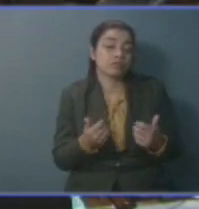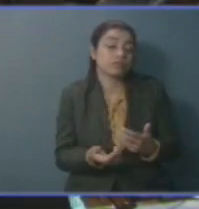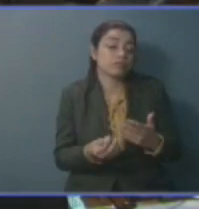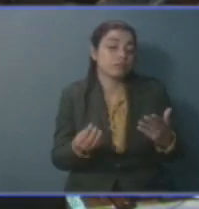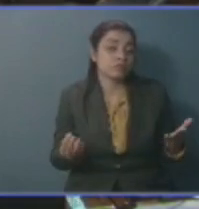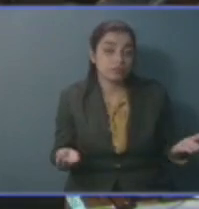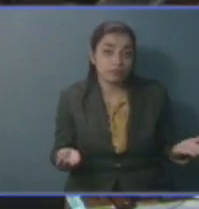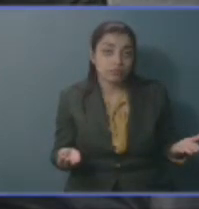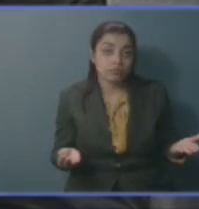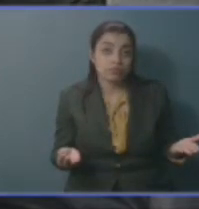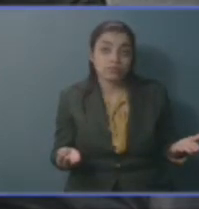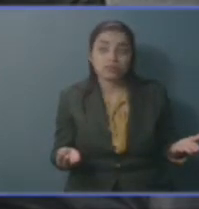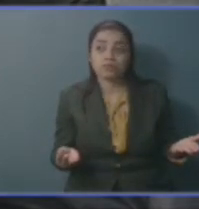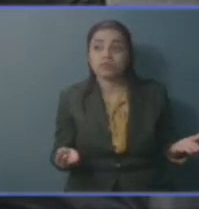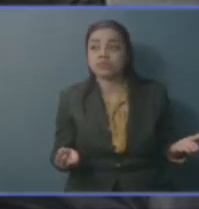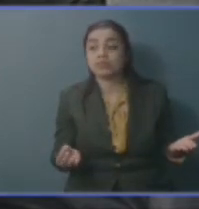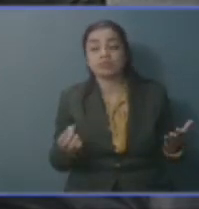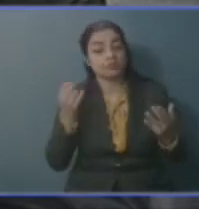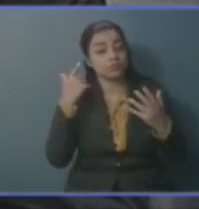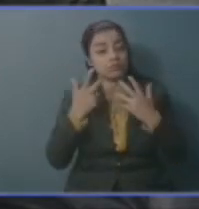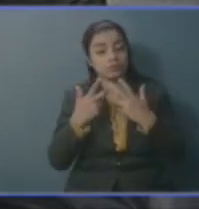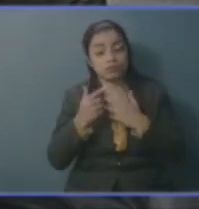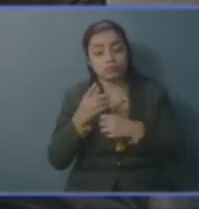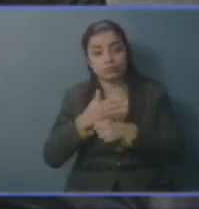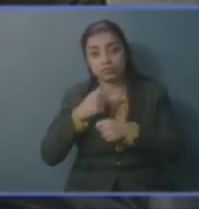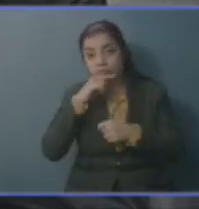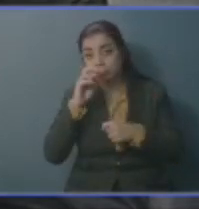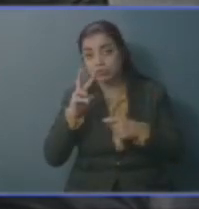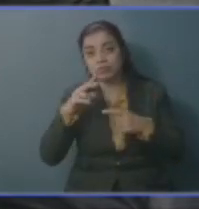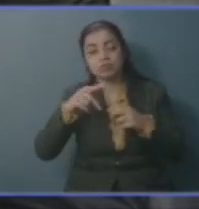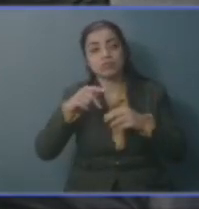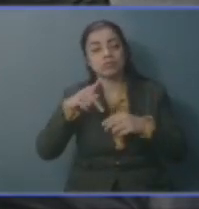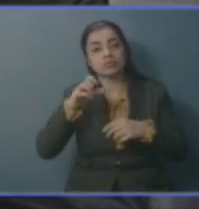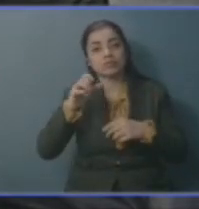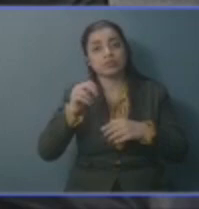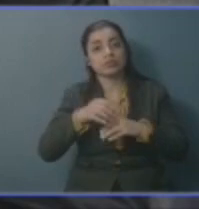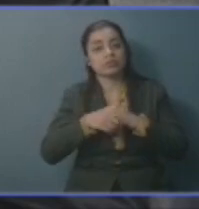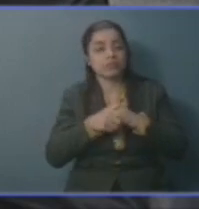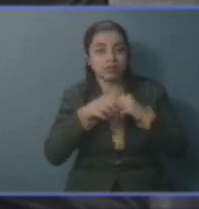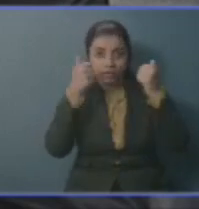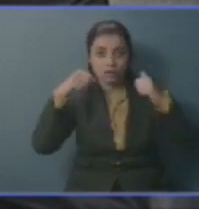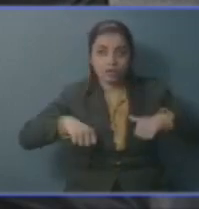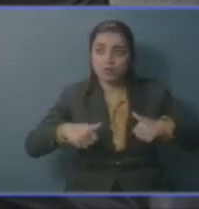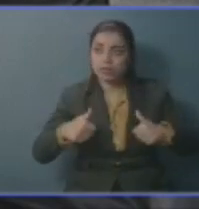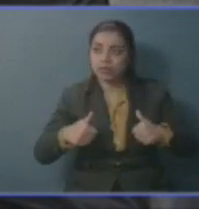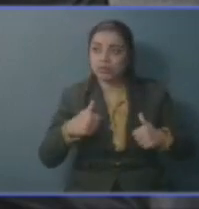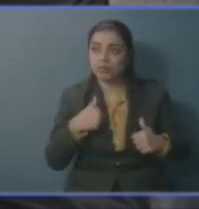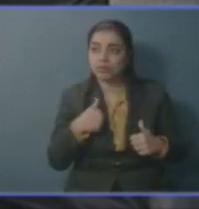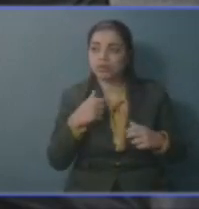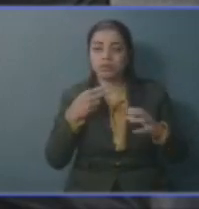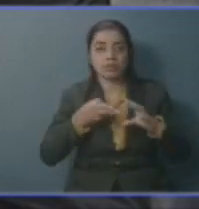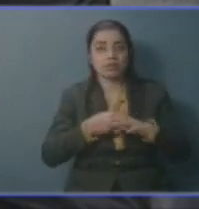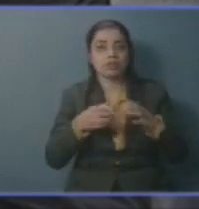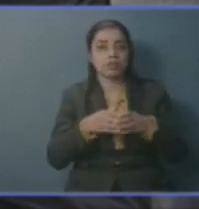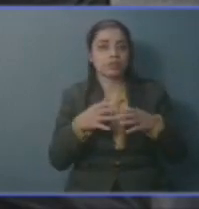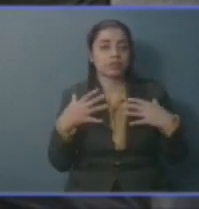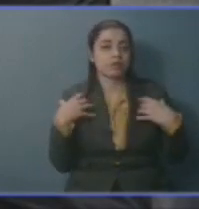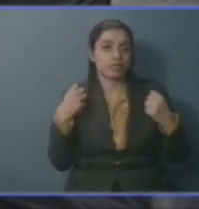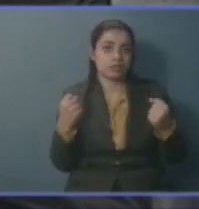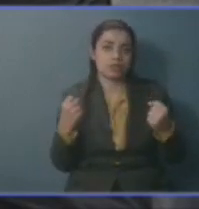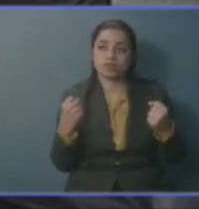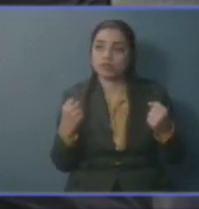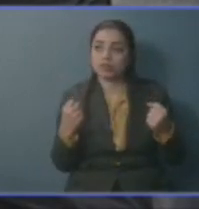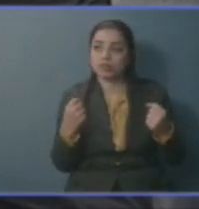Que ya los colegas de FMLN y de PCN se han mostrado a favor, y en mi calidad de integrante de la Comisión de Salud